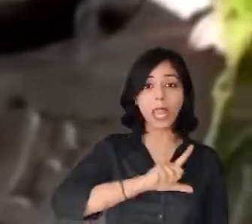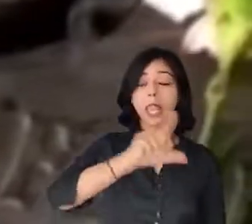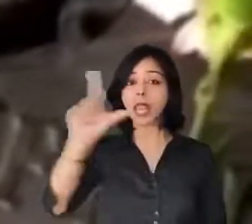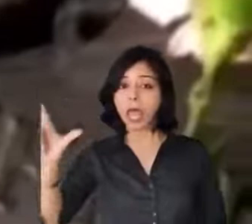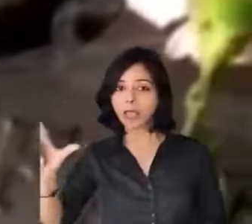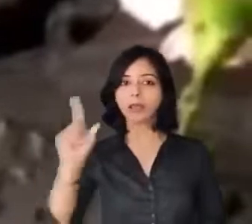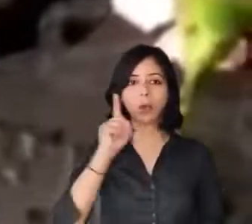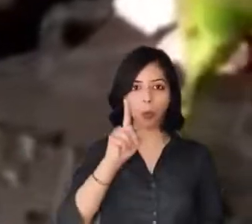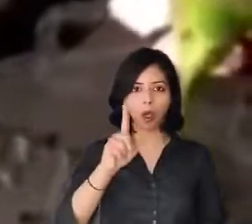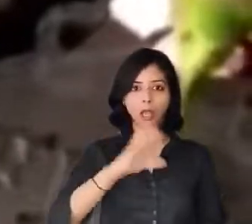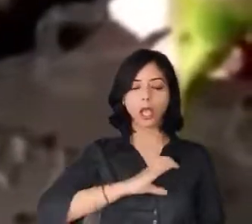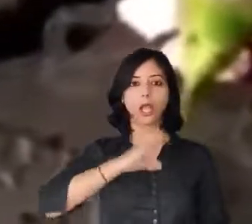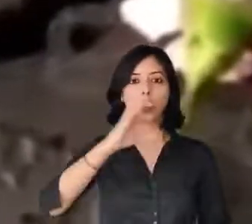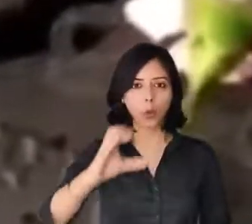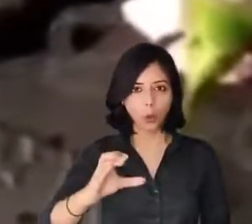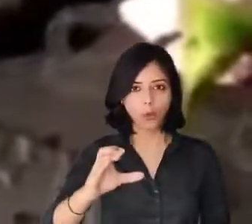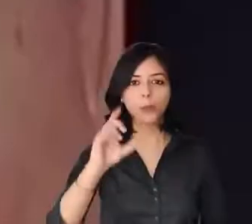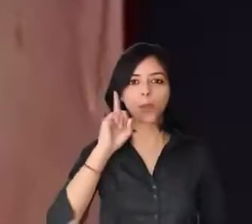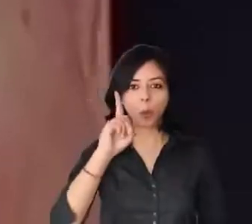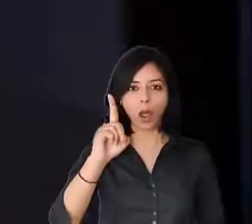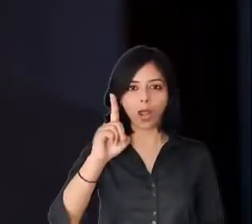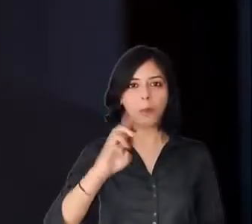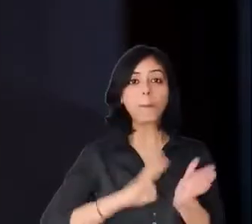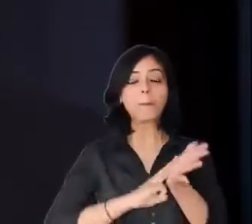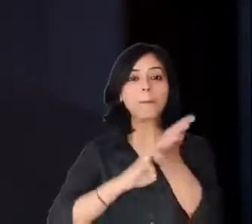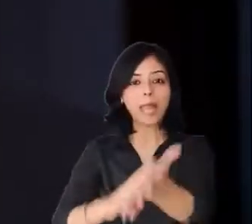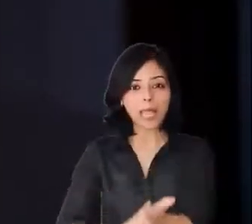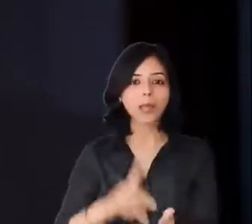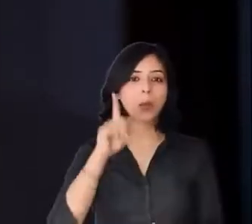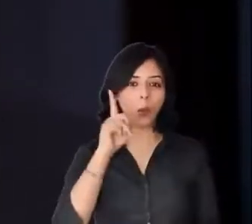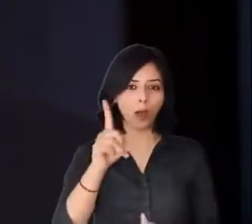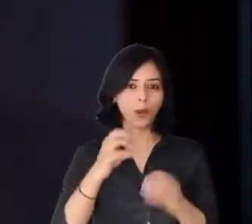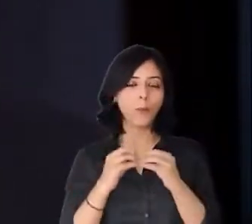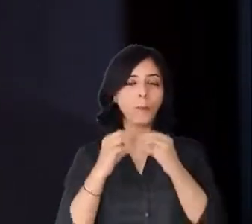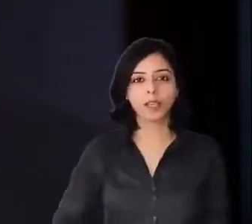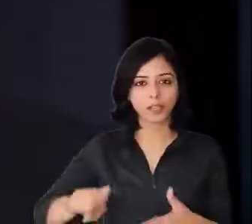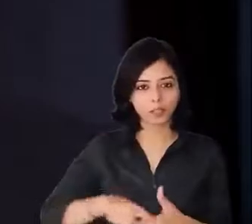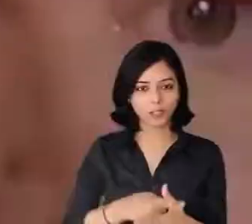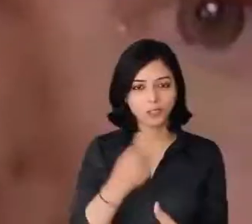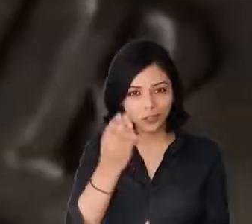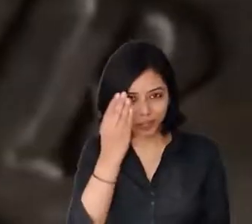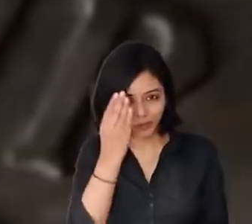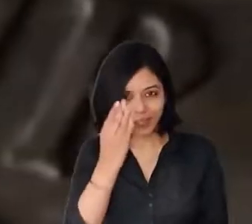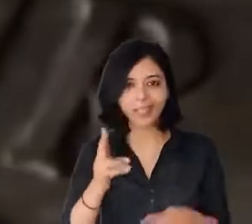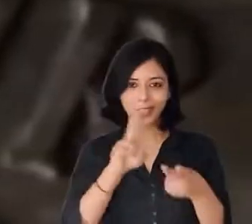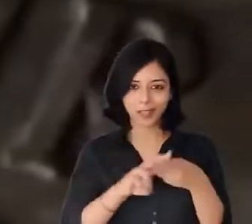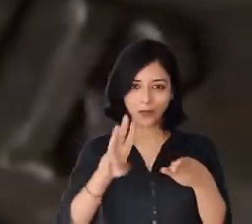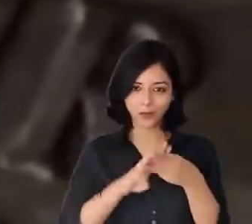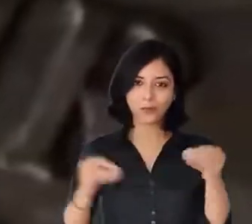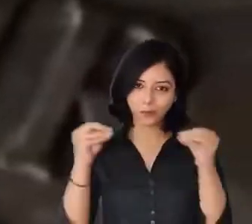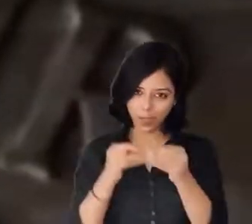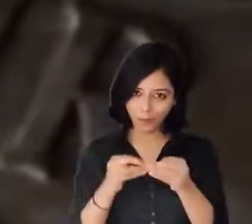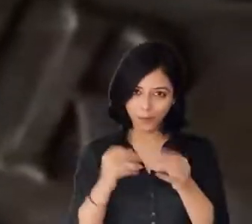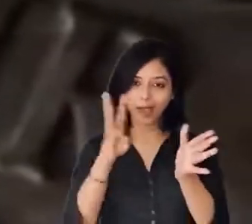órdenes eran sencillas. Debíamos observar cualquier actitud inusual y tratar de escuchar si alguien decía algo que pudiera